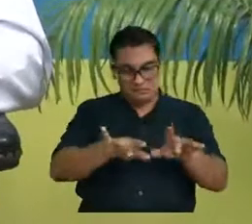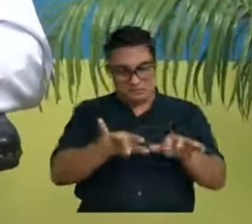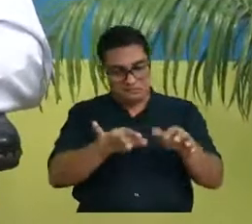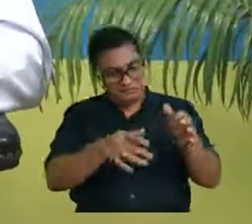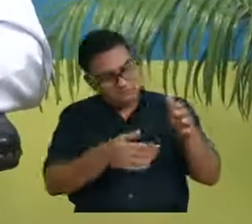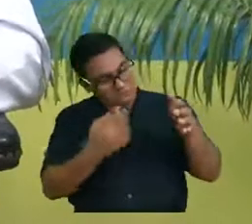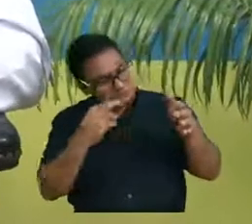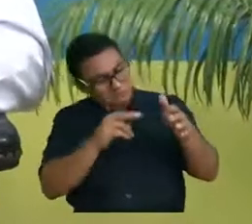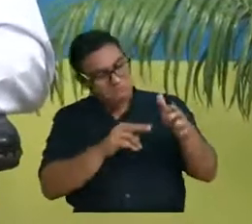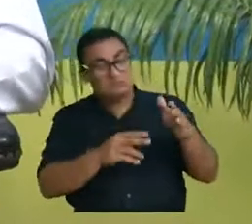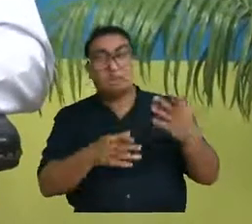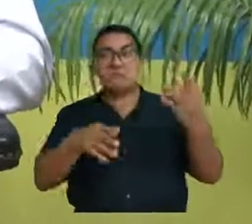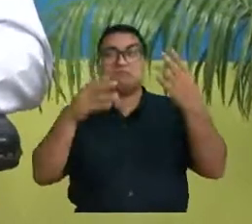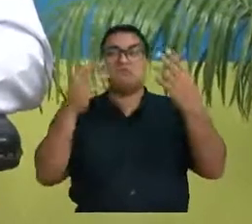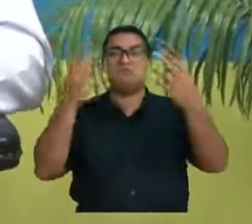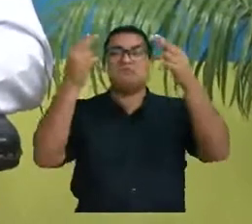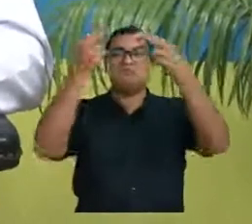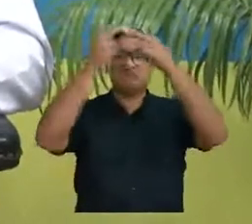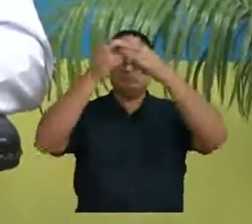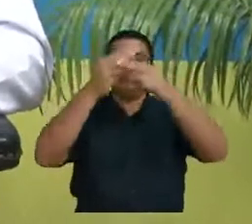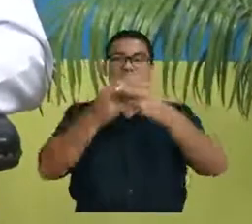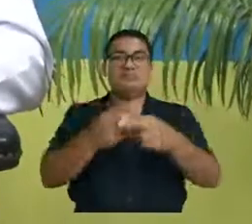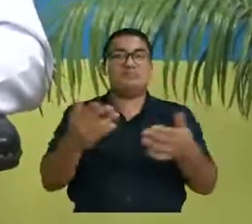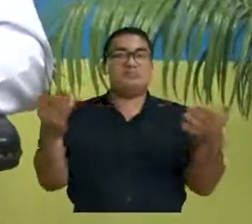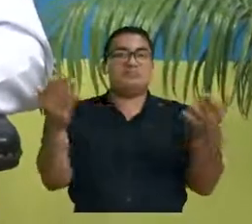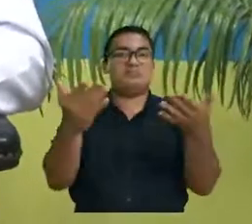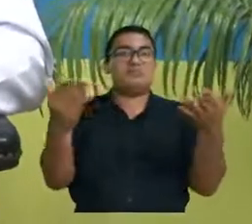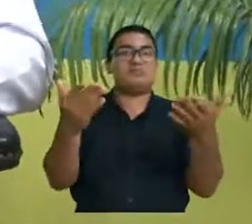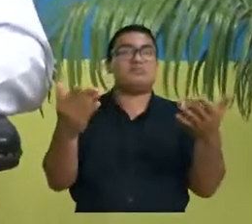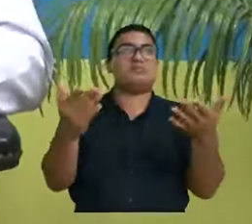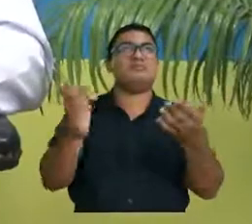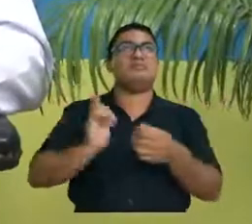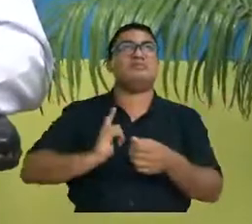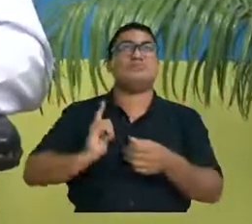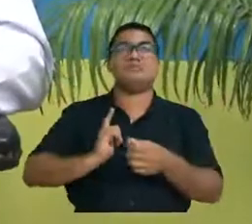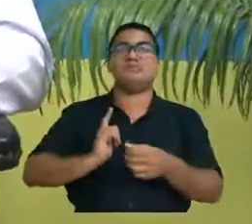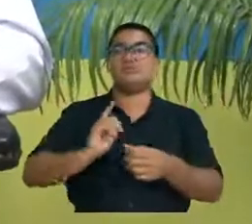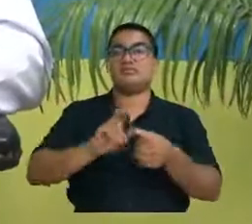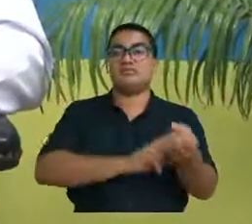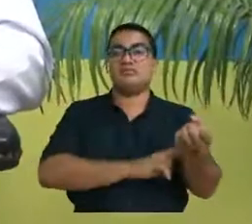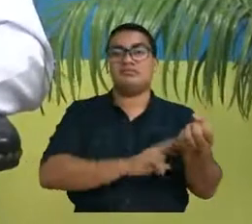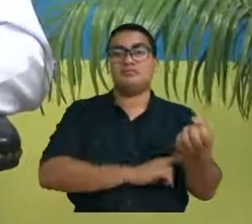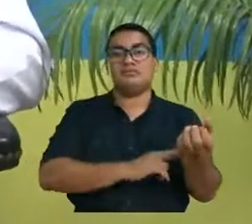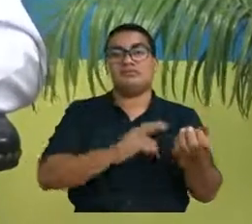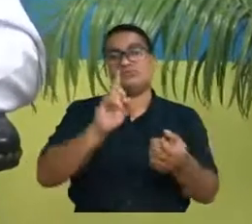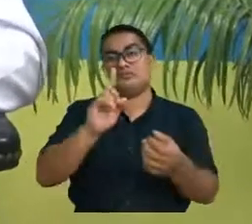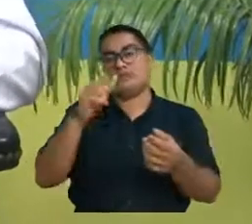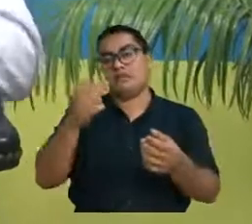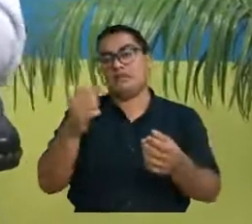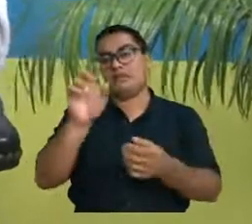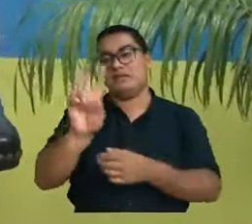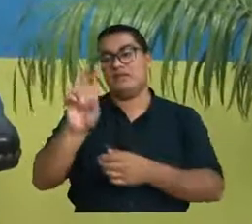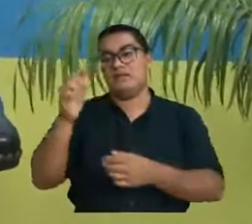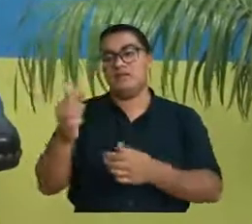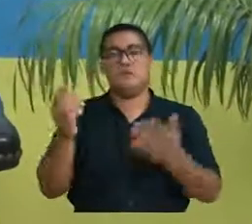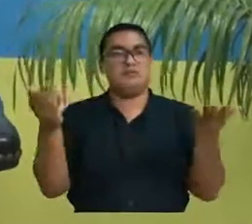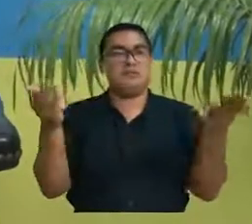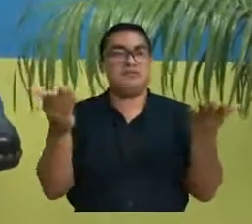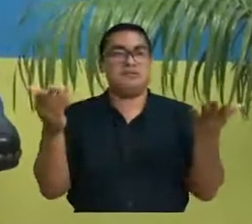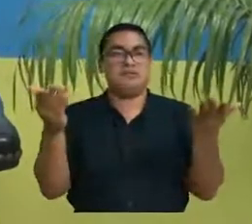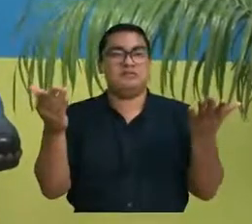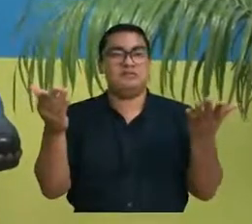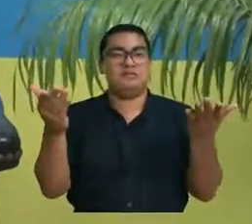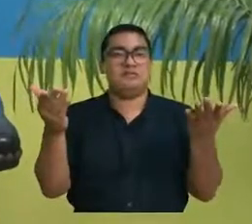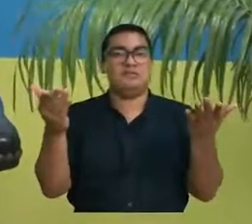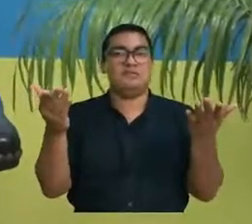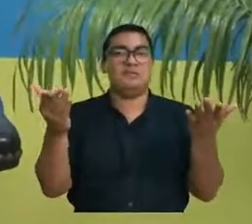voy a clasificar qué grado de pie diabético tiene. Si está en primer grado, si está en segundo. Si un paciente me